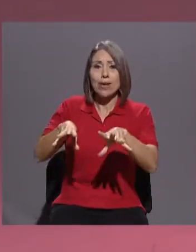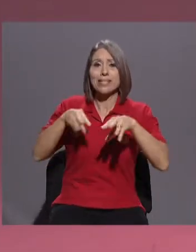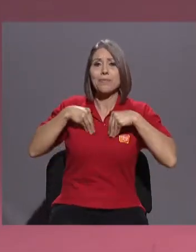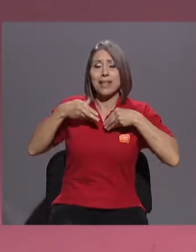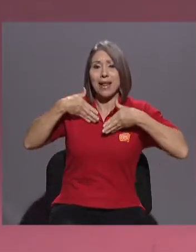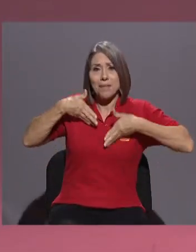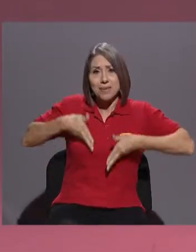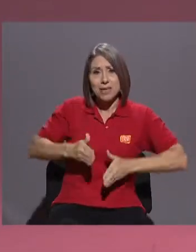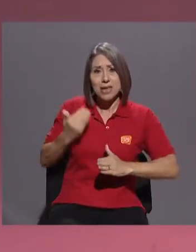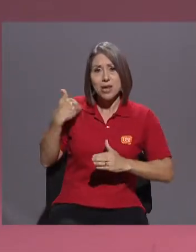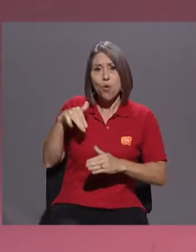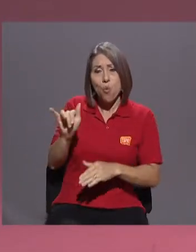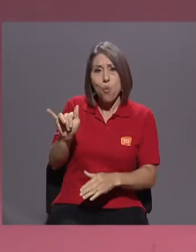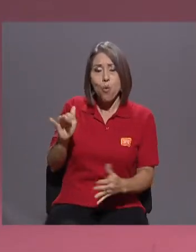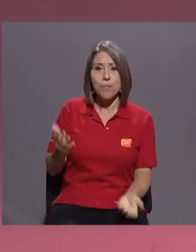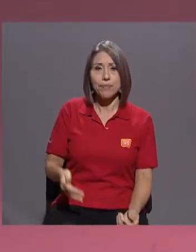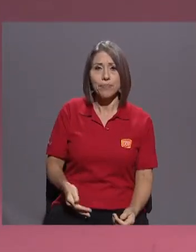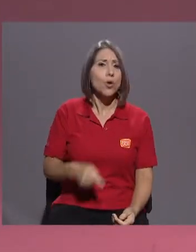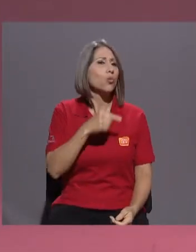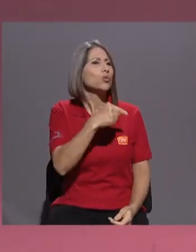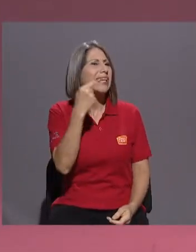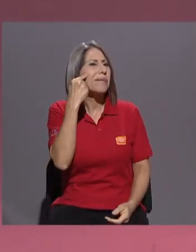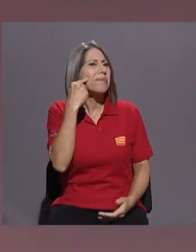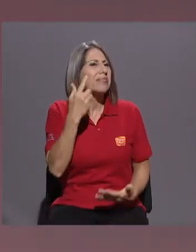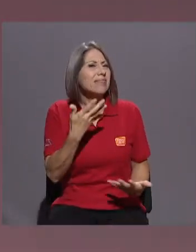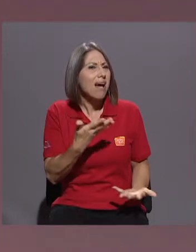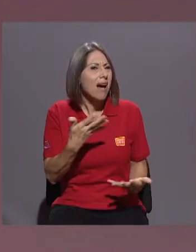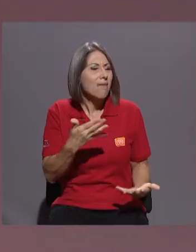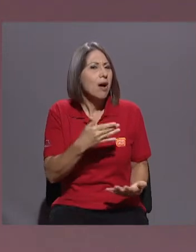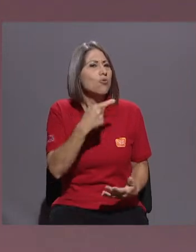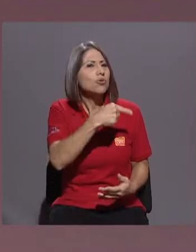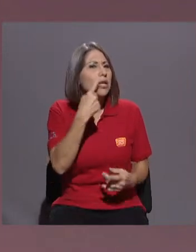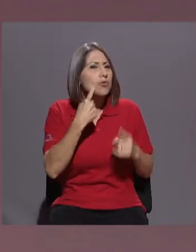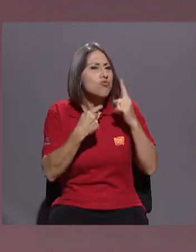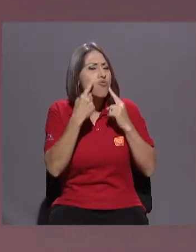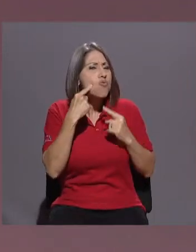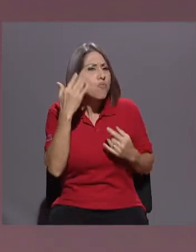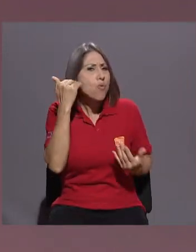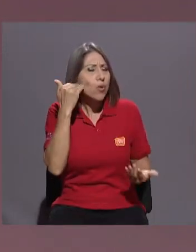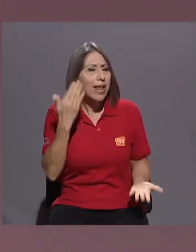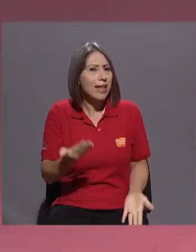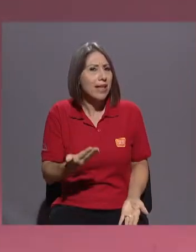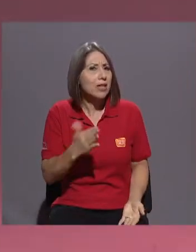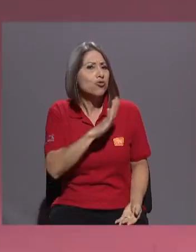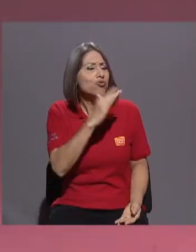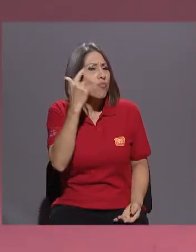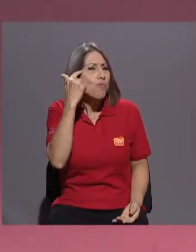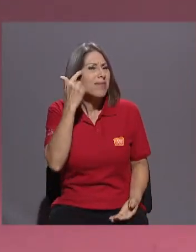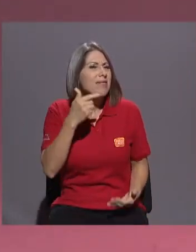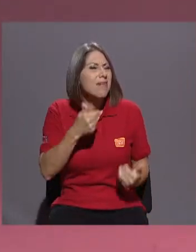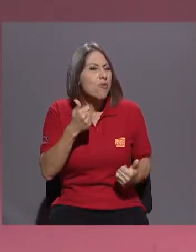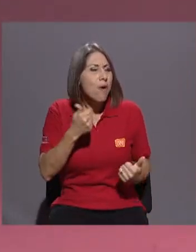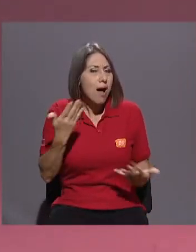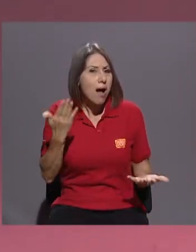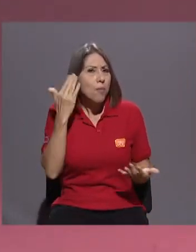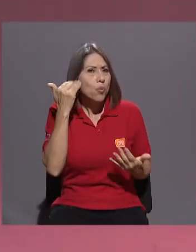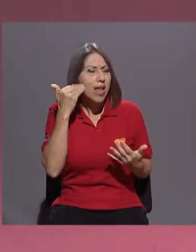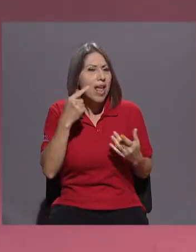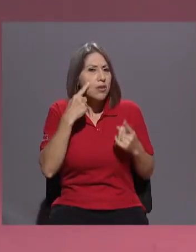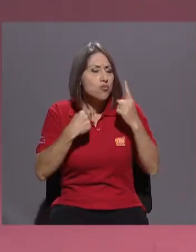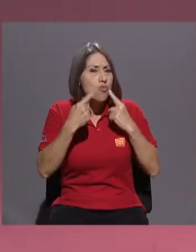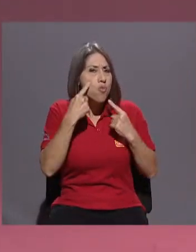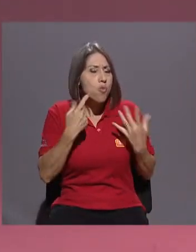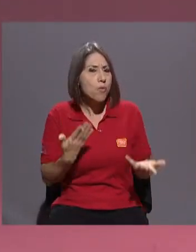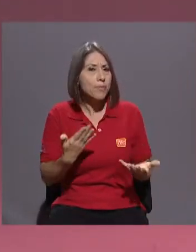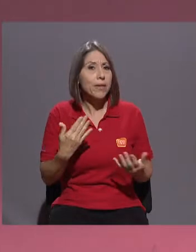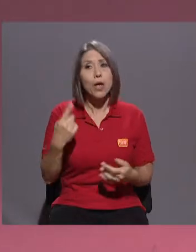aceptar A mi hijo Como es él Que pensaba usted En ese momento Porque lloraba Cual era su pensamiento Que la hacía llorar